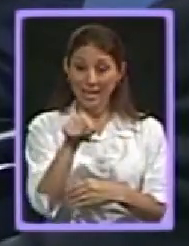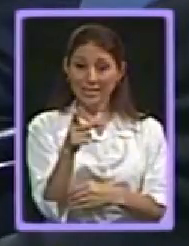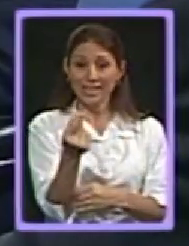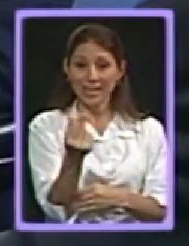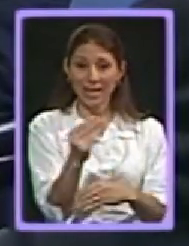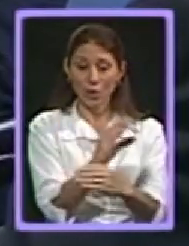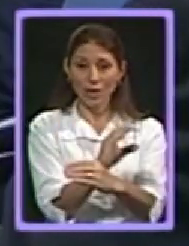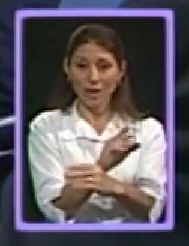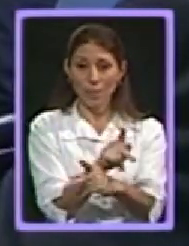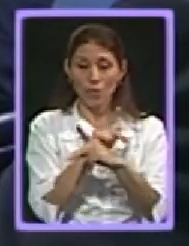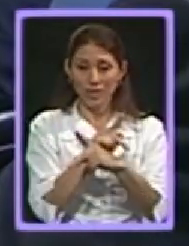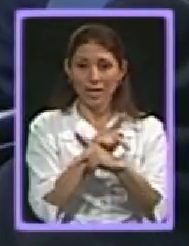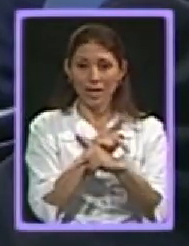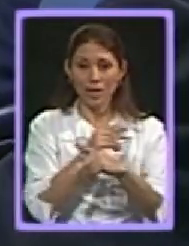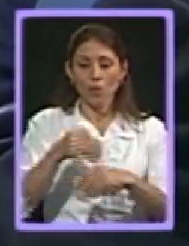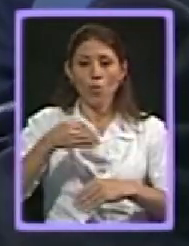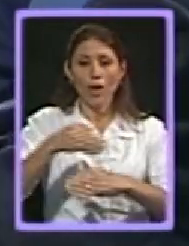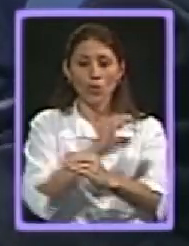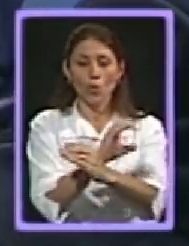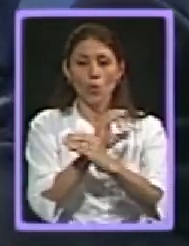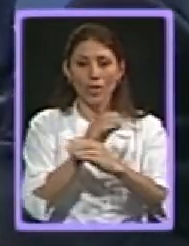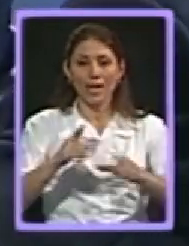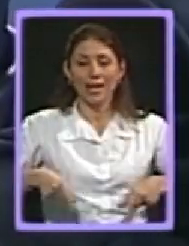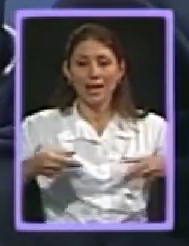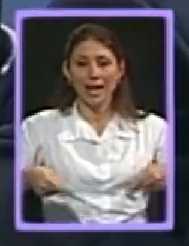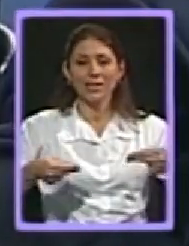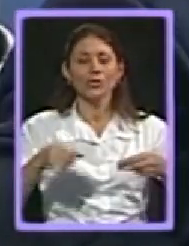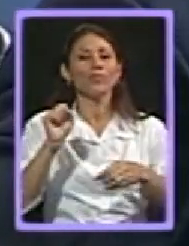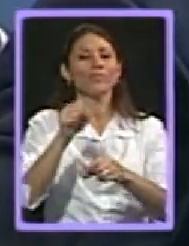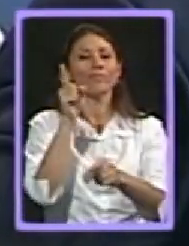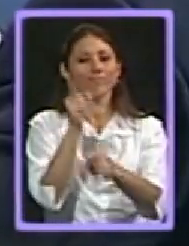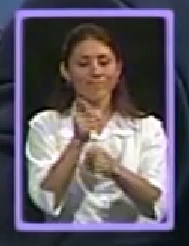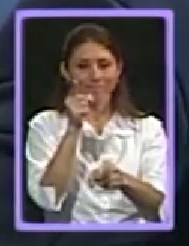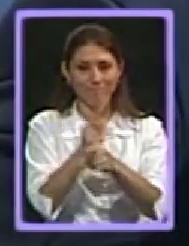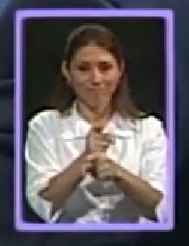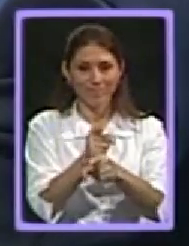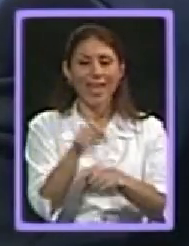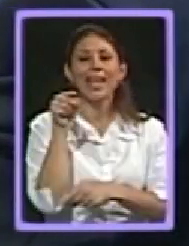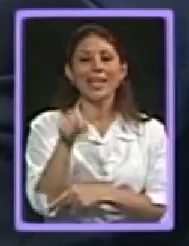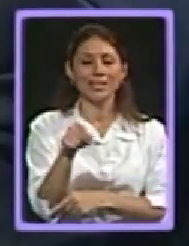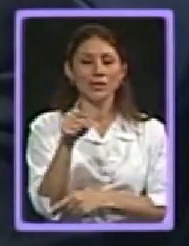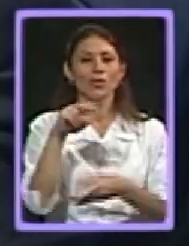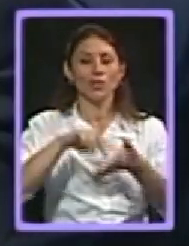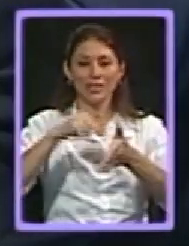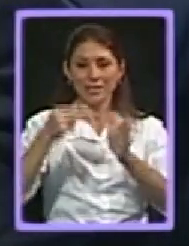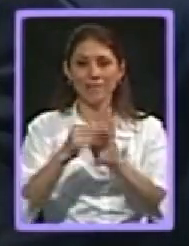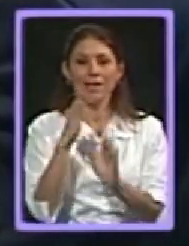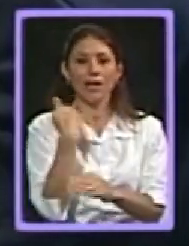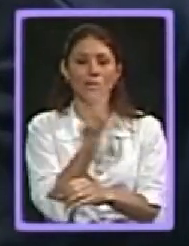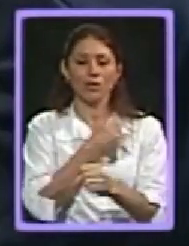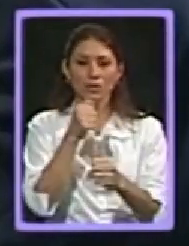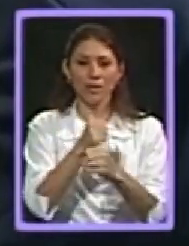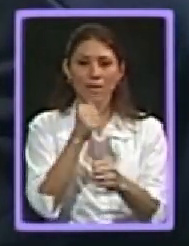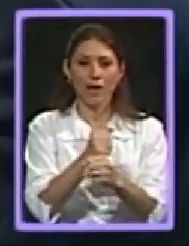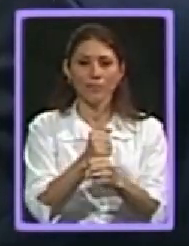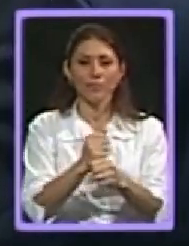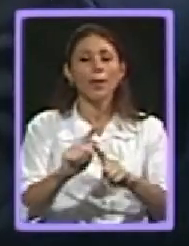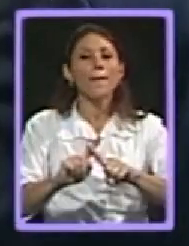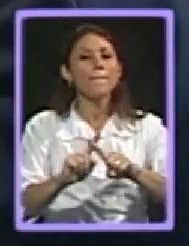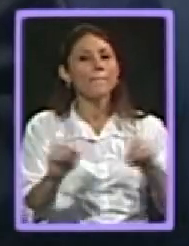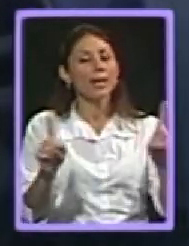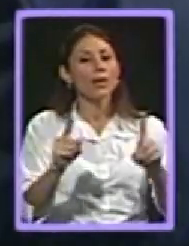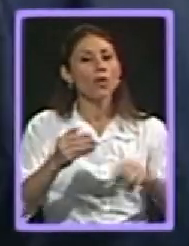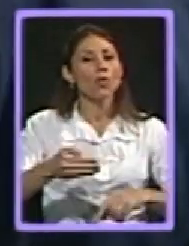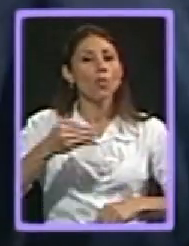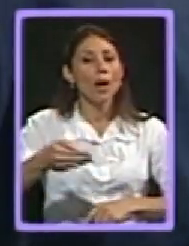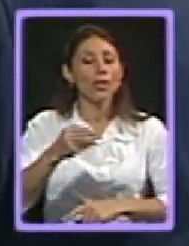Es correcto, y esa es la justa dimensión de la tarea, pero que desgraciadamente cuando tenemos al frente a los que